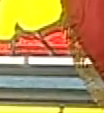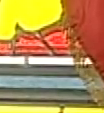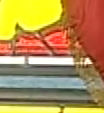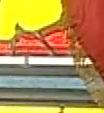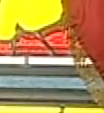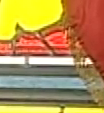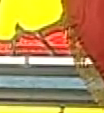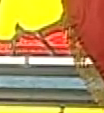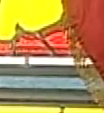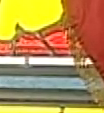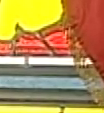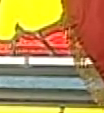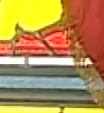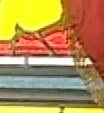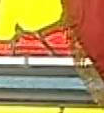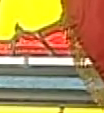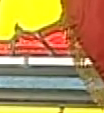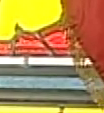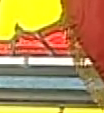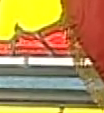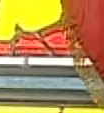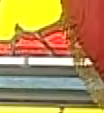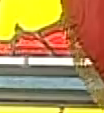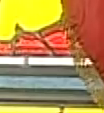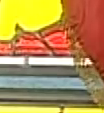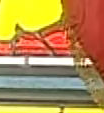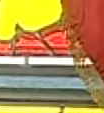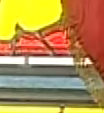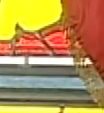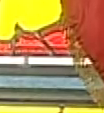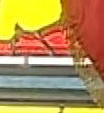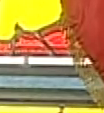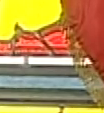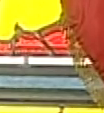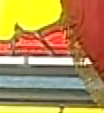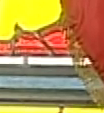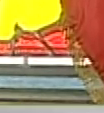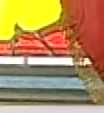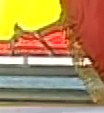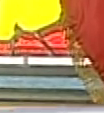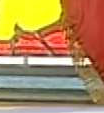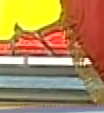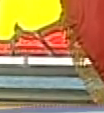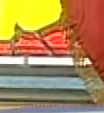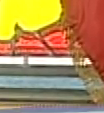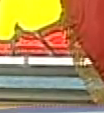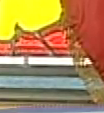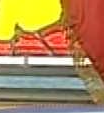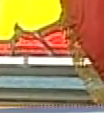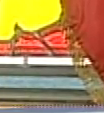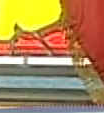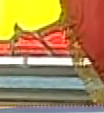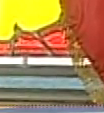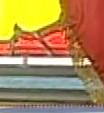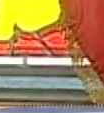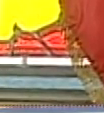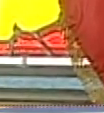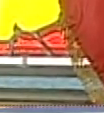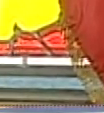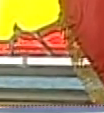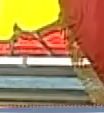muchos puntos, sobre todo a los gobernadores de la oposición. Le hemos ratificado el mensaje, presidente,